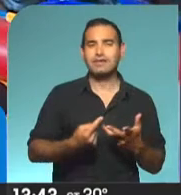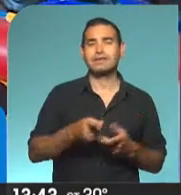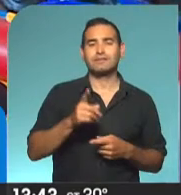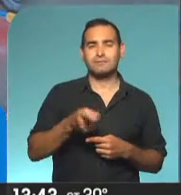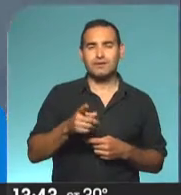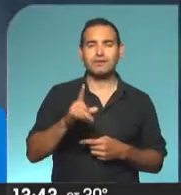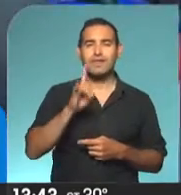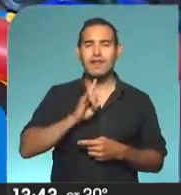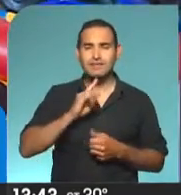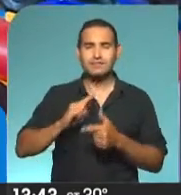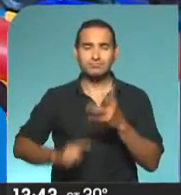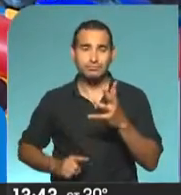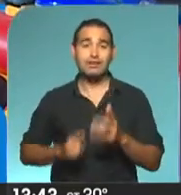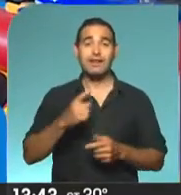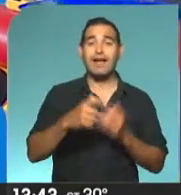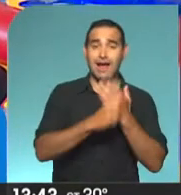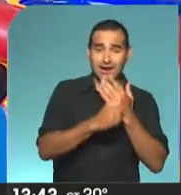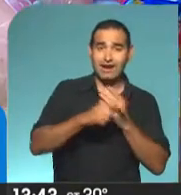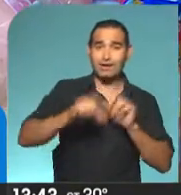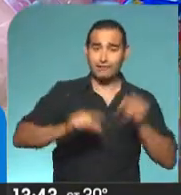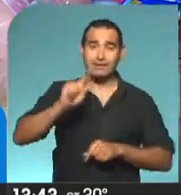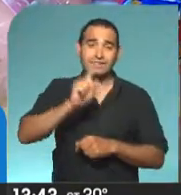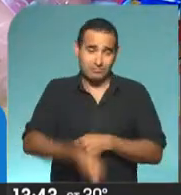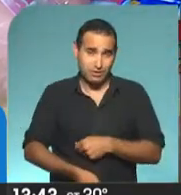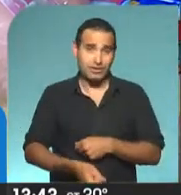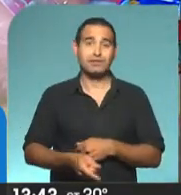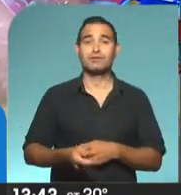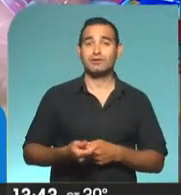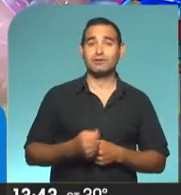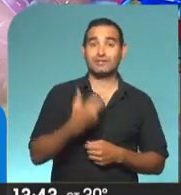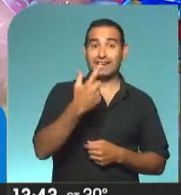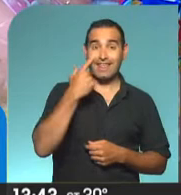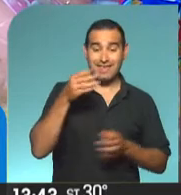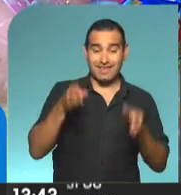de lácteos, ofertas en la carne, tuvimos los precios oficiales durante los 3 días